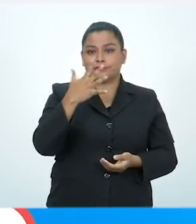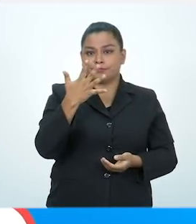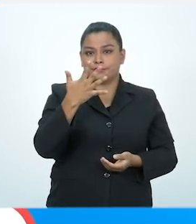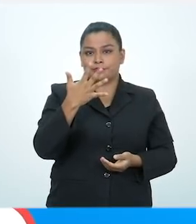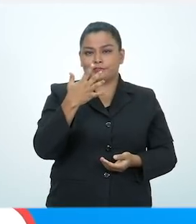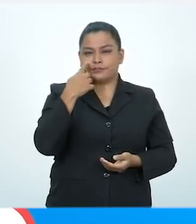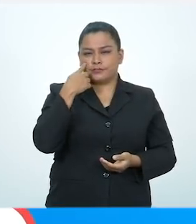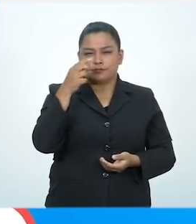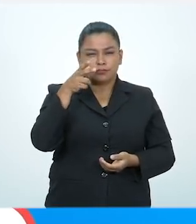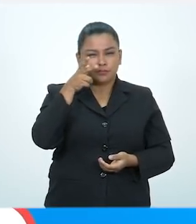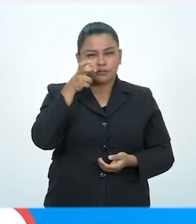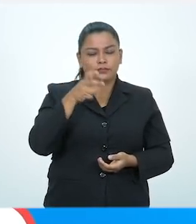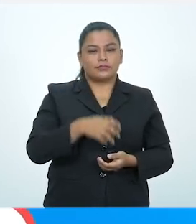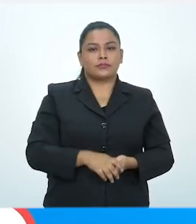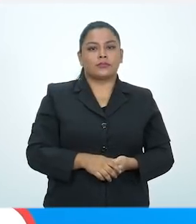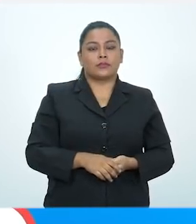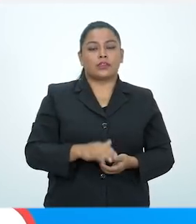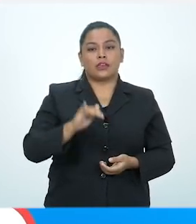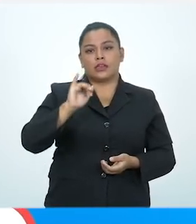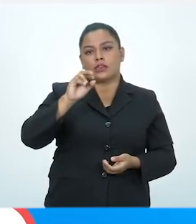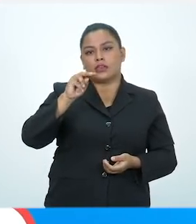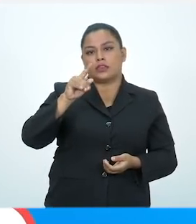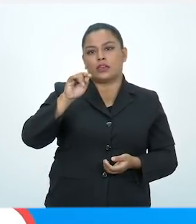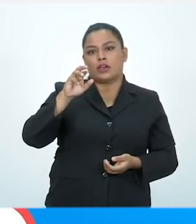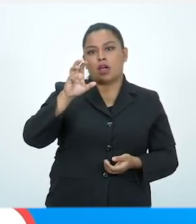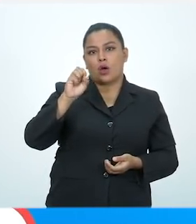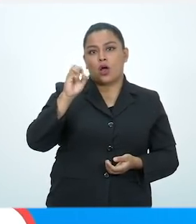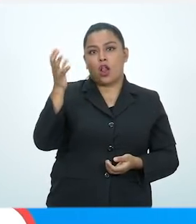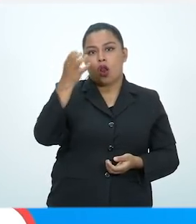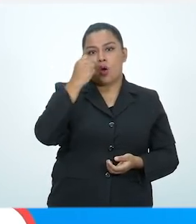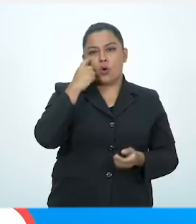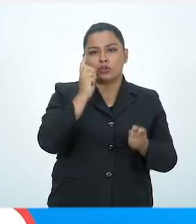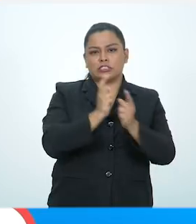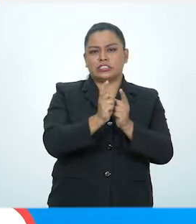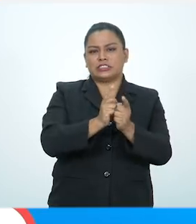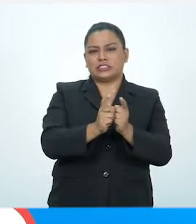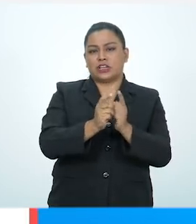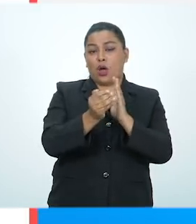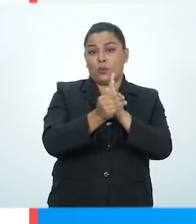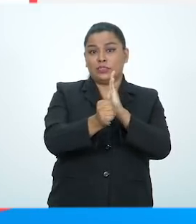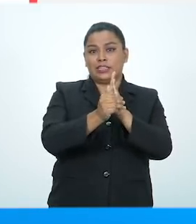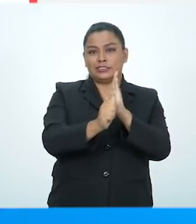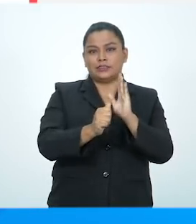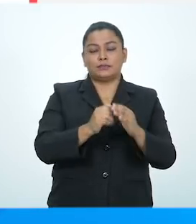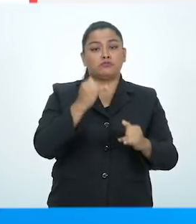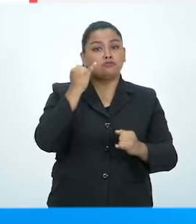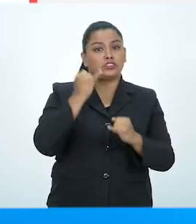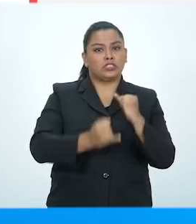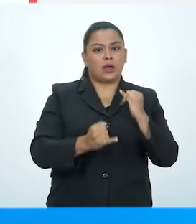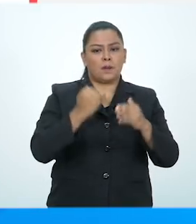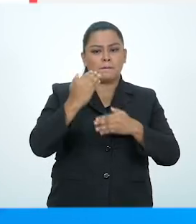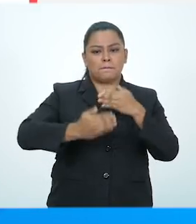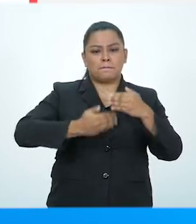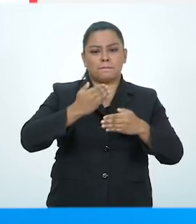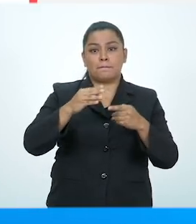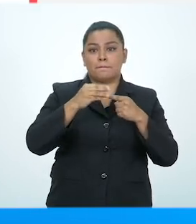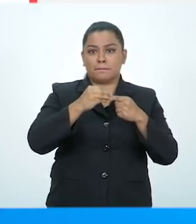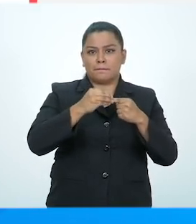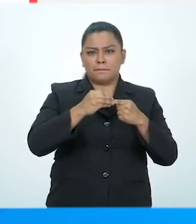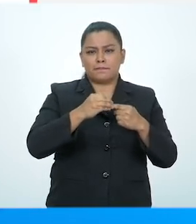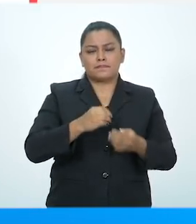quinto recuadro observamos el indicador de logro asociado a esta competencia y finalmente los